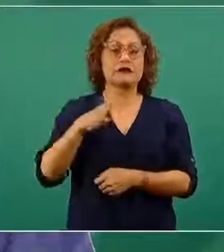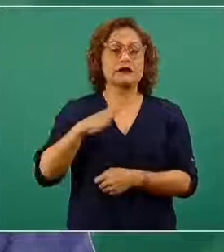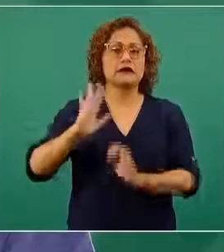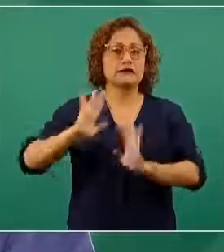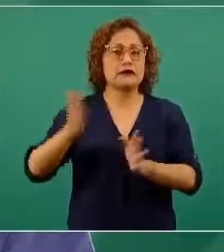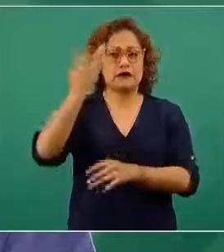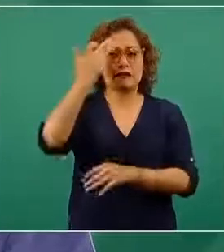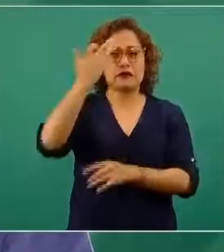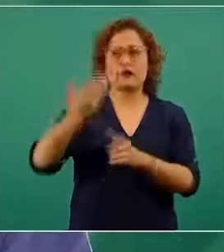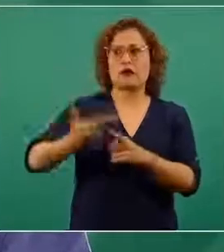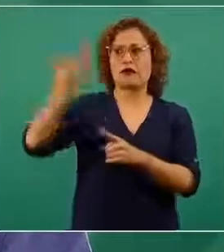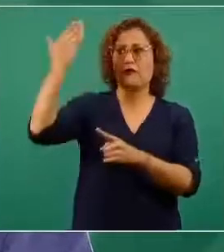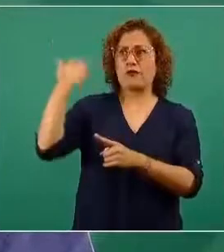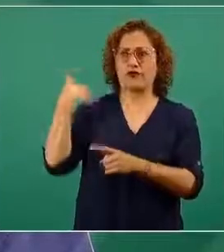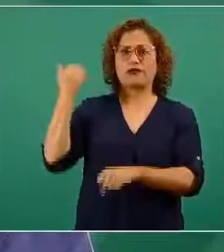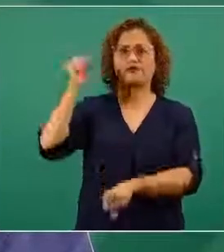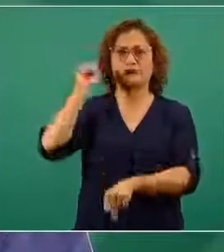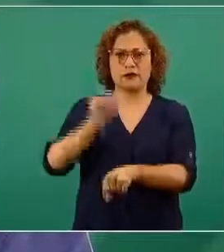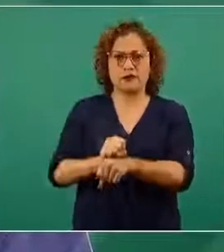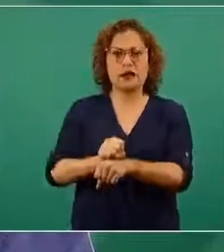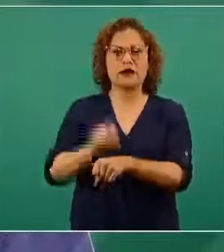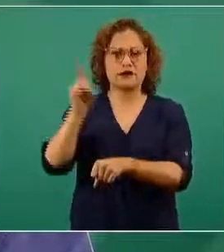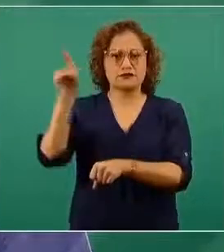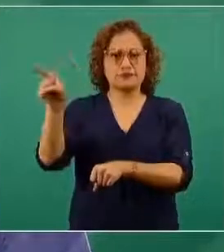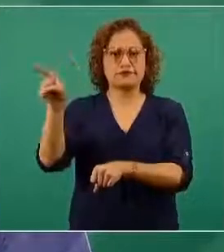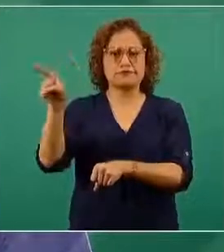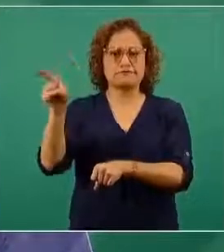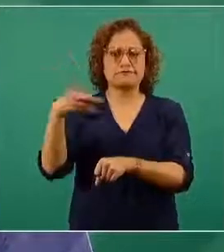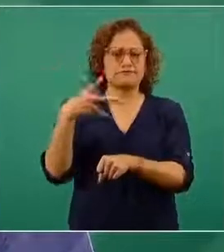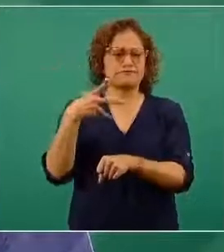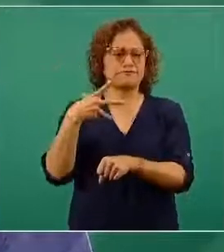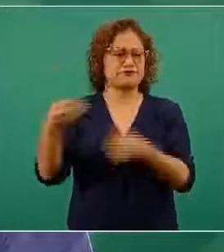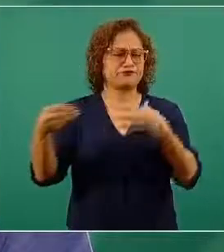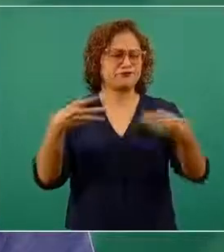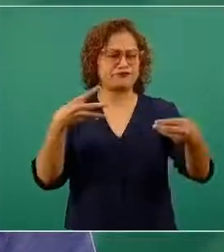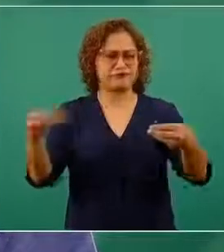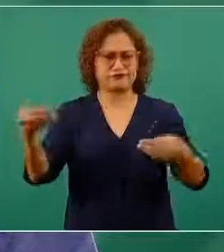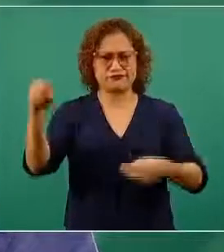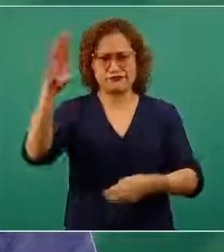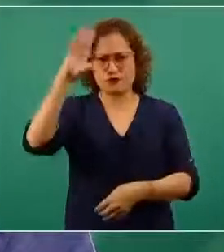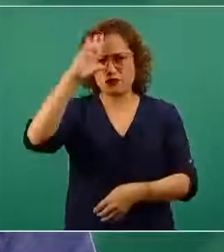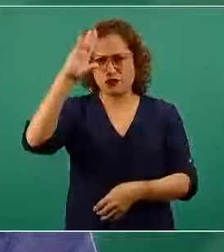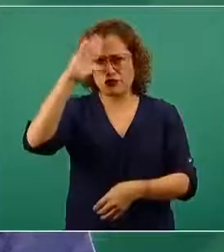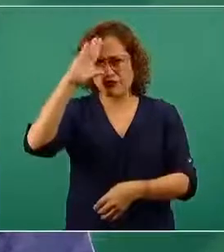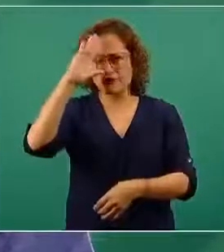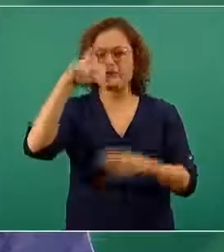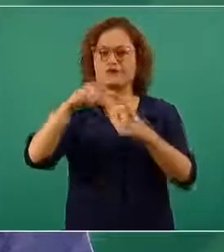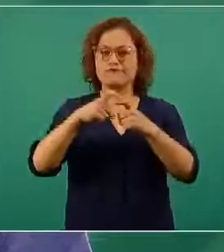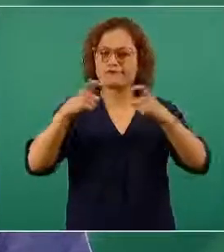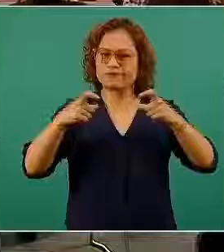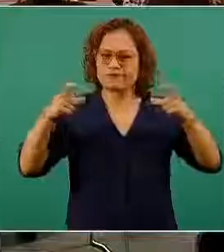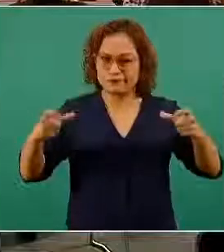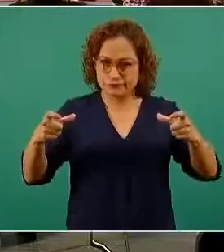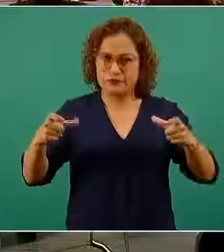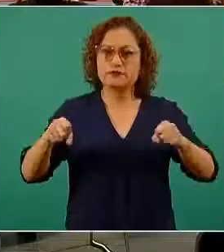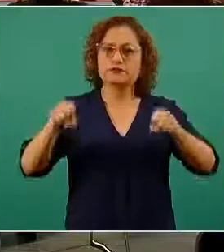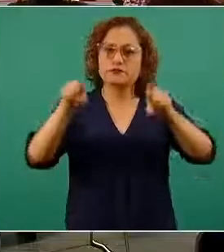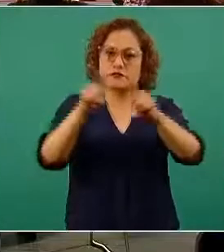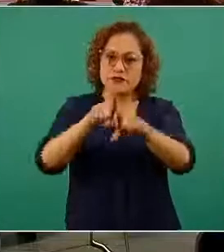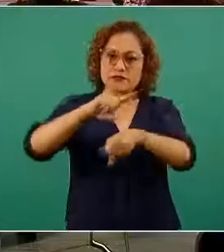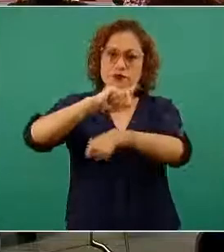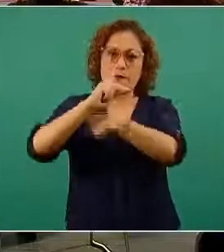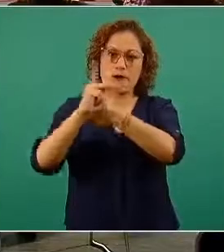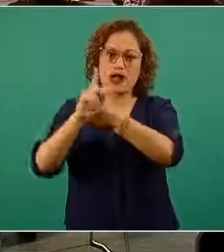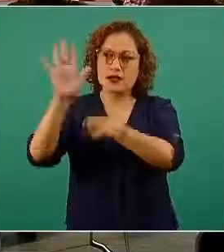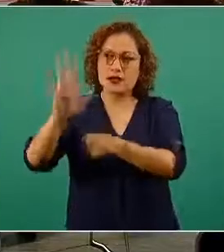semanas se vive una experiencia de alta intensidad epidémica. Otros países del continente asiático,